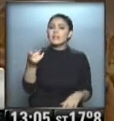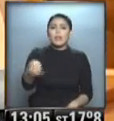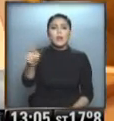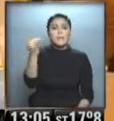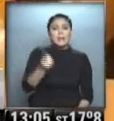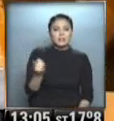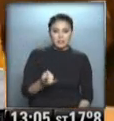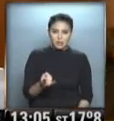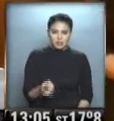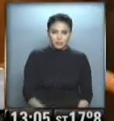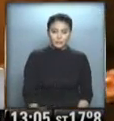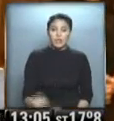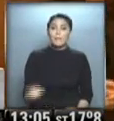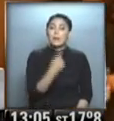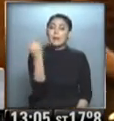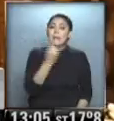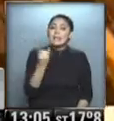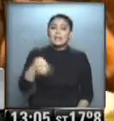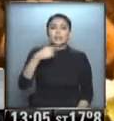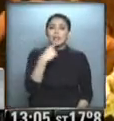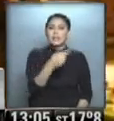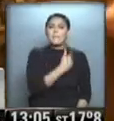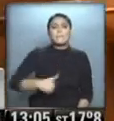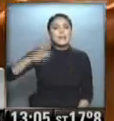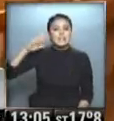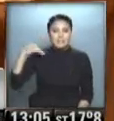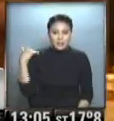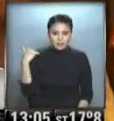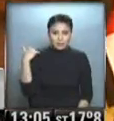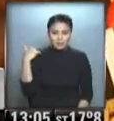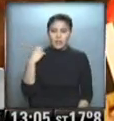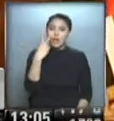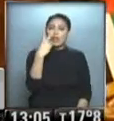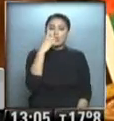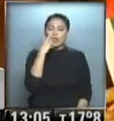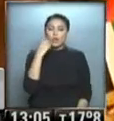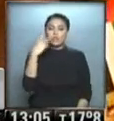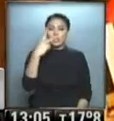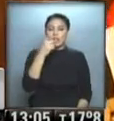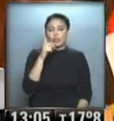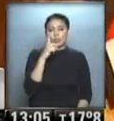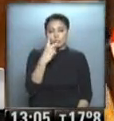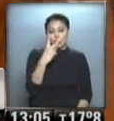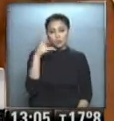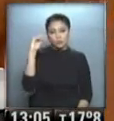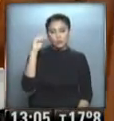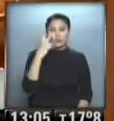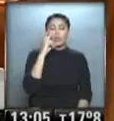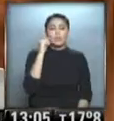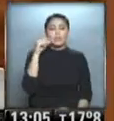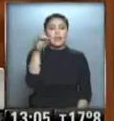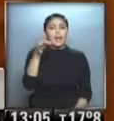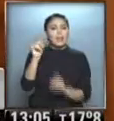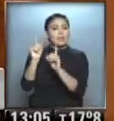este señor, ¿no? La primera mentira, que ellos dicen que la presidenta estuvo 2 noches y 2 días en la isla de Seychelles, está absolutamente